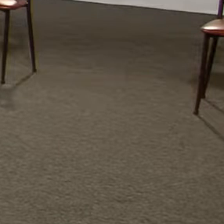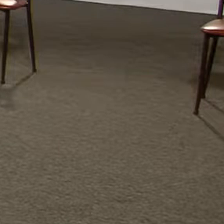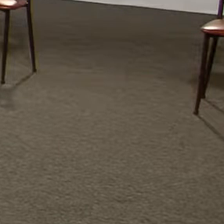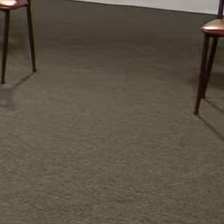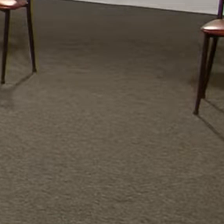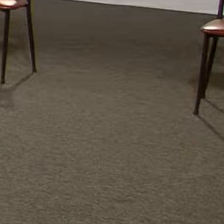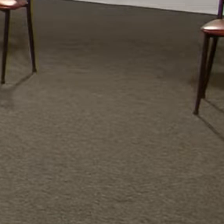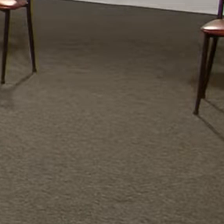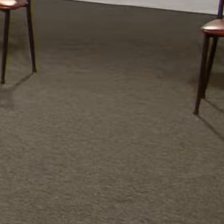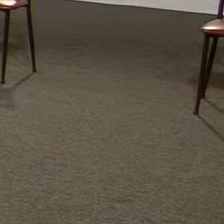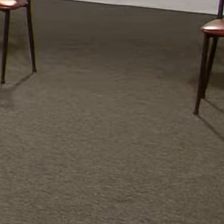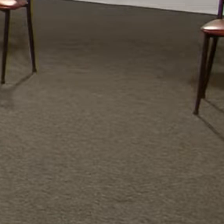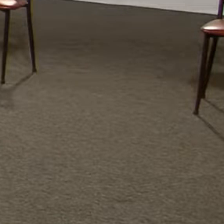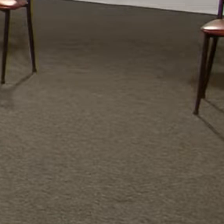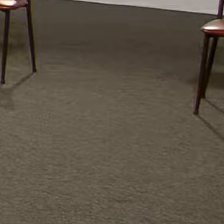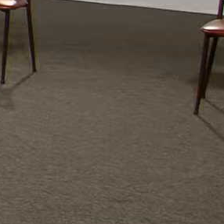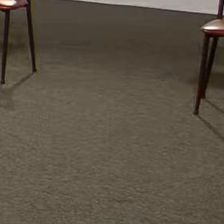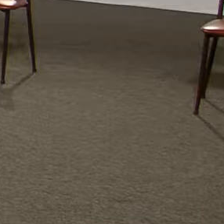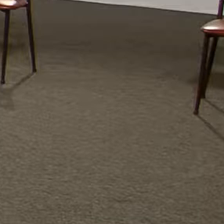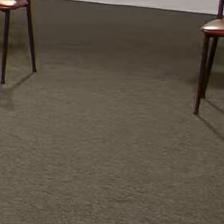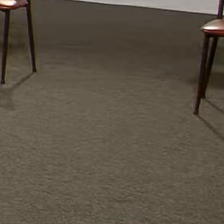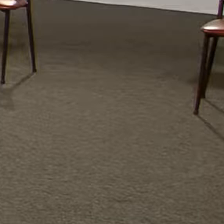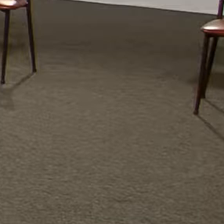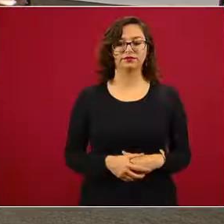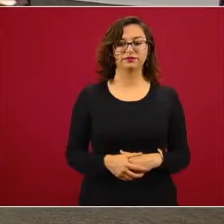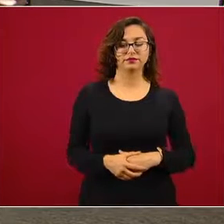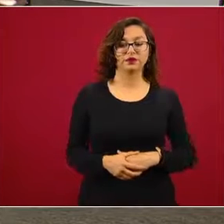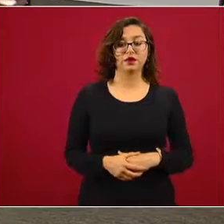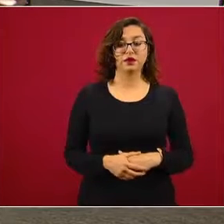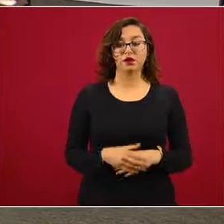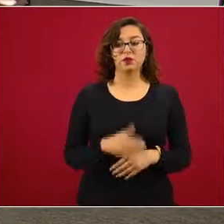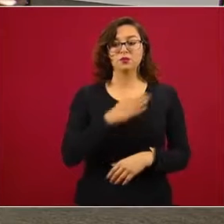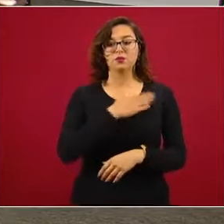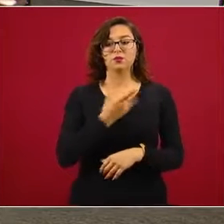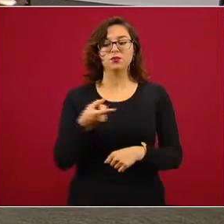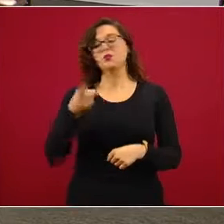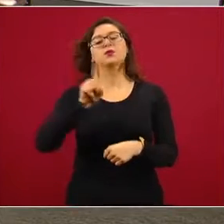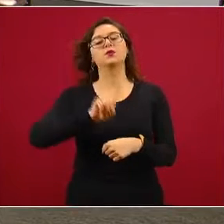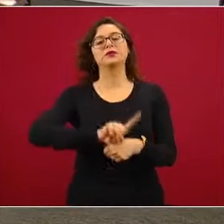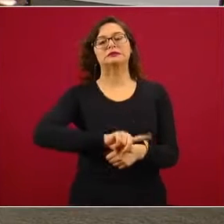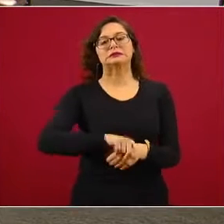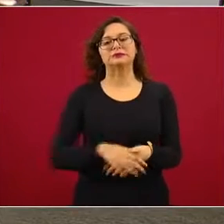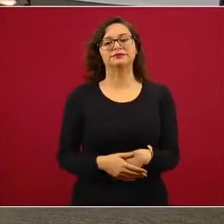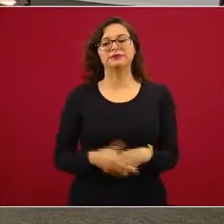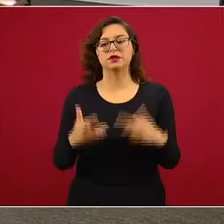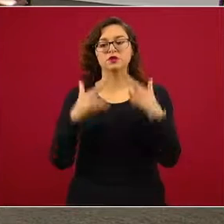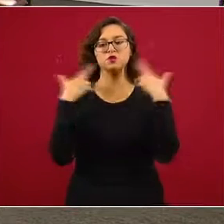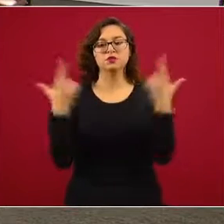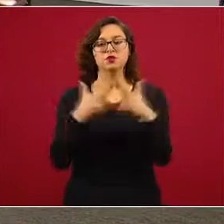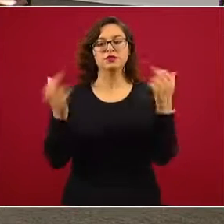Nos tardamos en la reunión de seguridad, que se trataron muchos temas